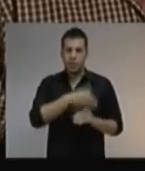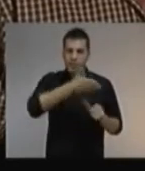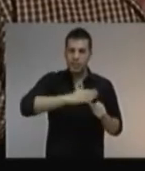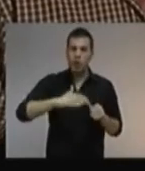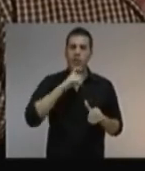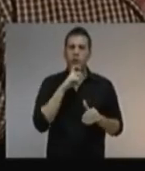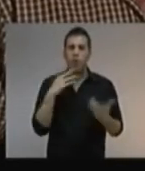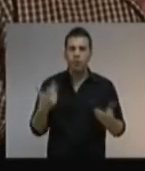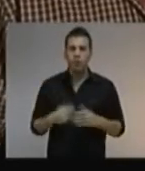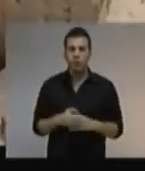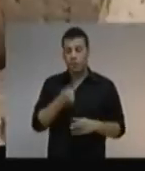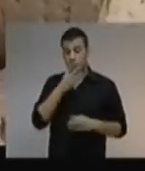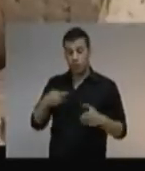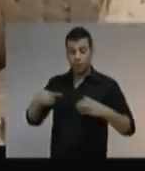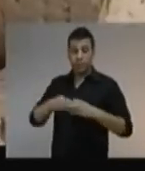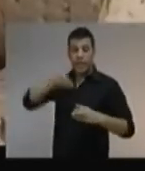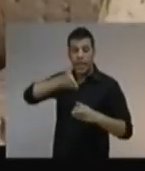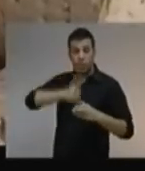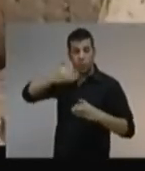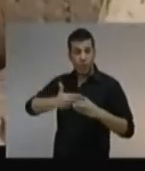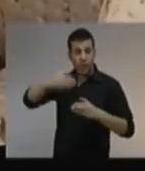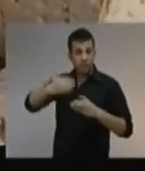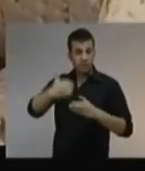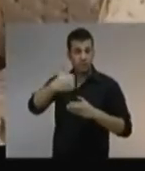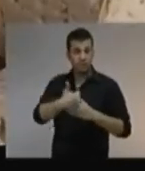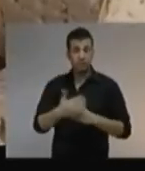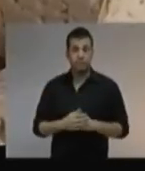se cortaría esta pieza? Se cortaría en cuñas.